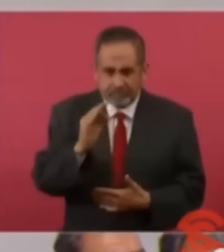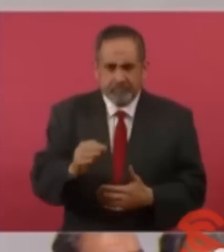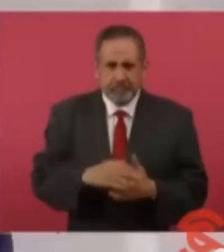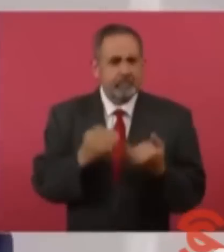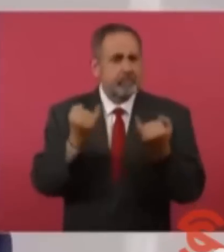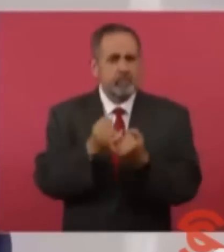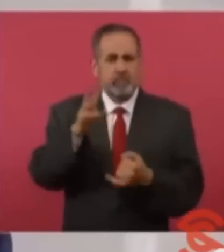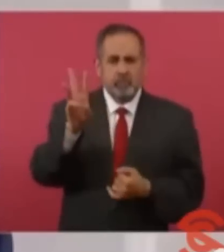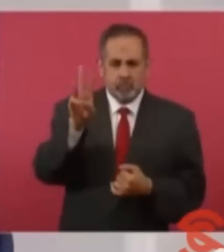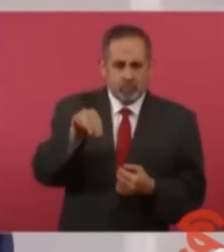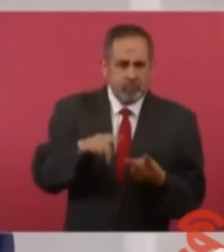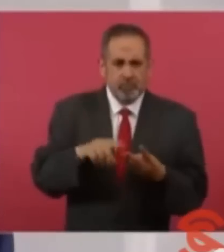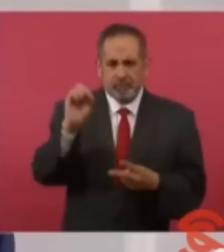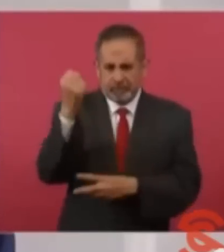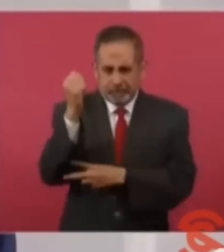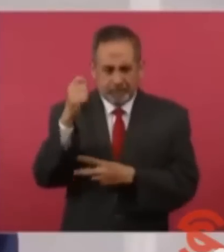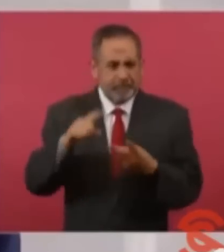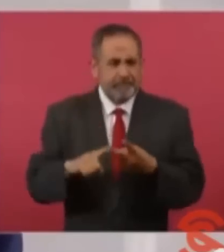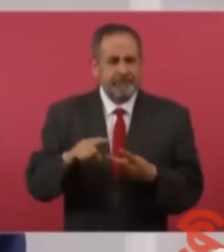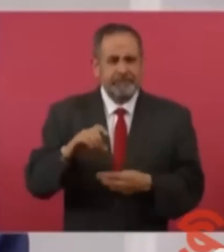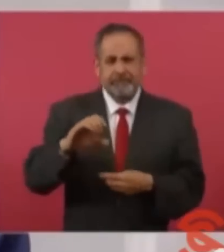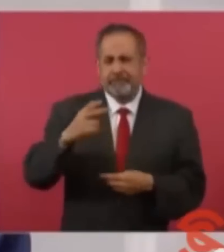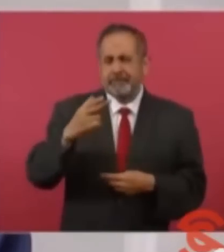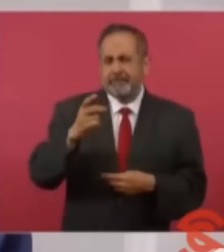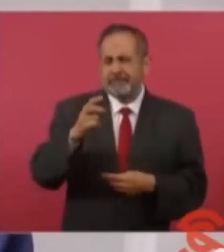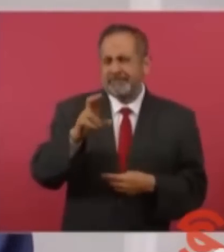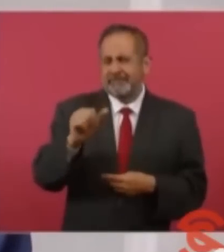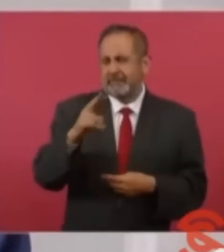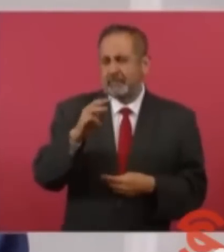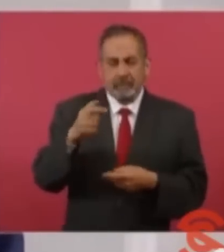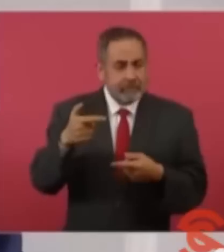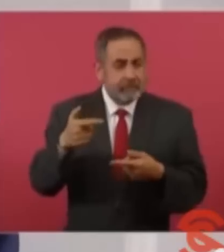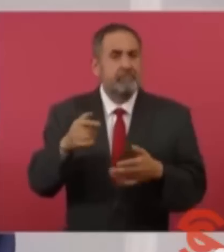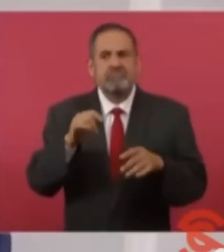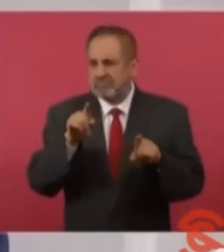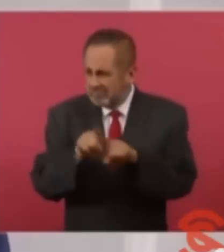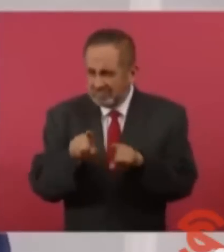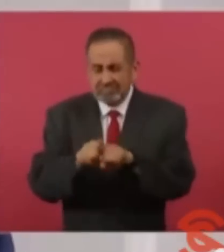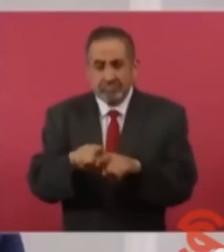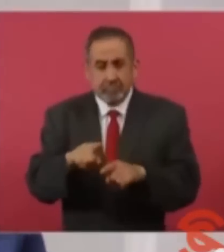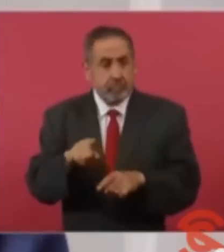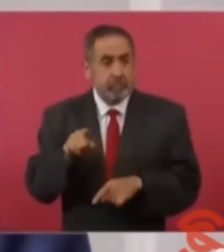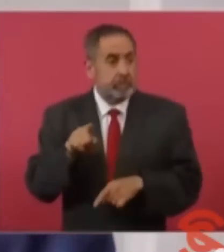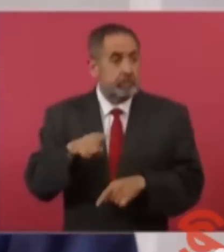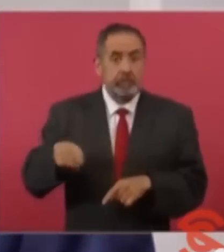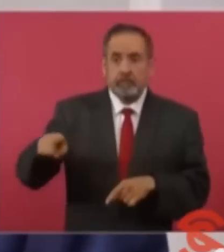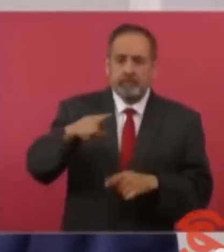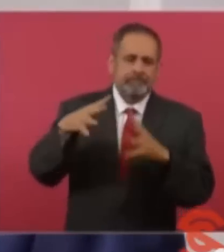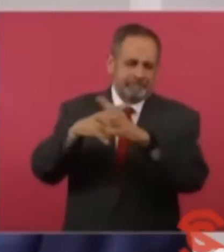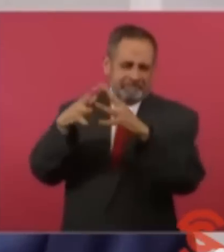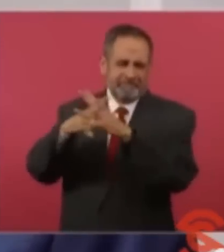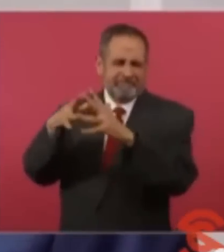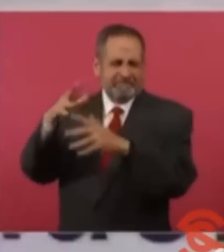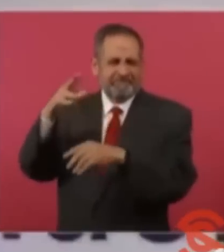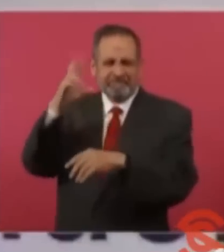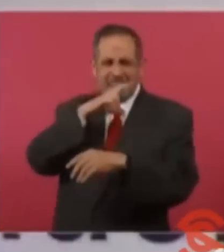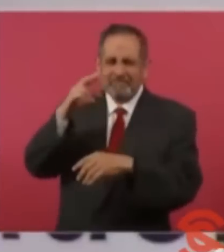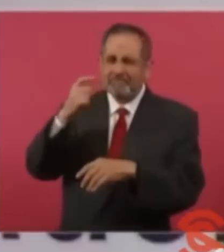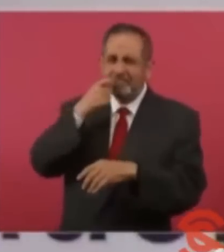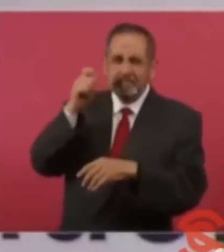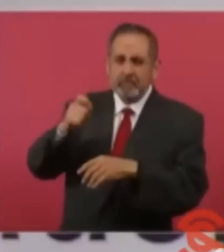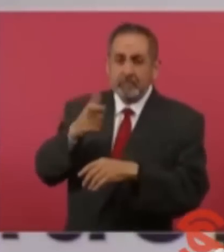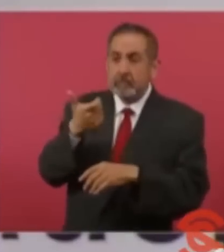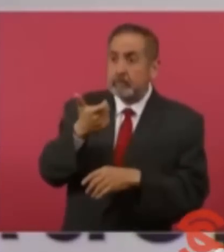como Walmart, Soriana y Chedraui, que al incrementarse los precios debido a la guerra de Rusia y Ucrania,